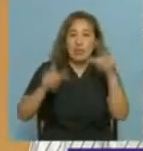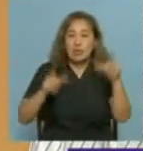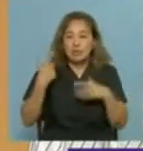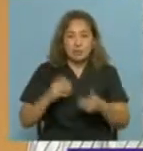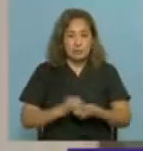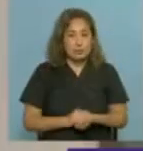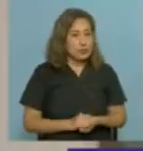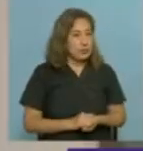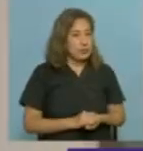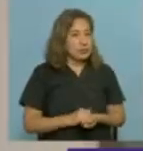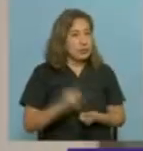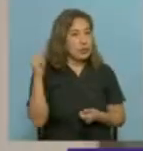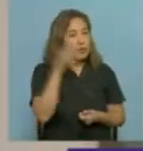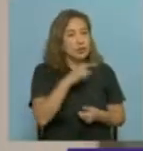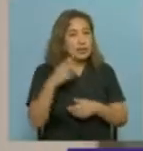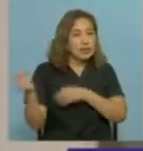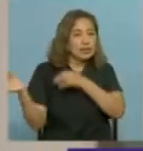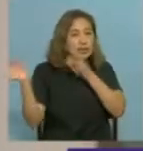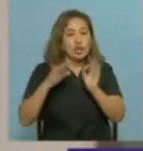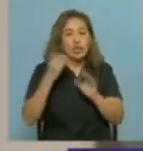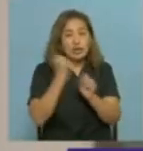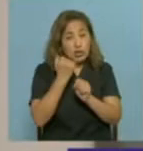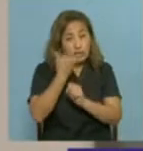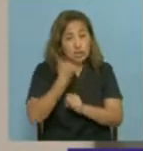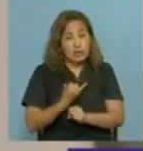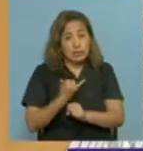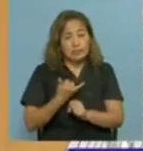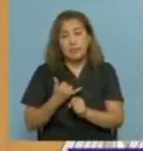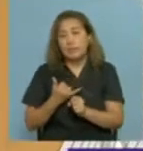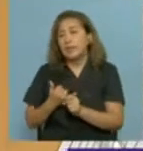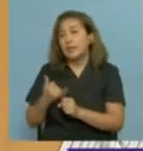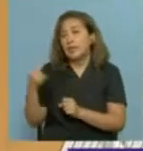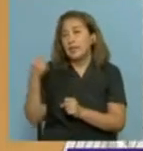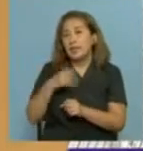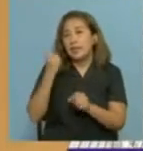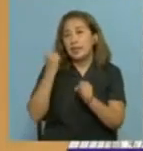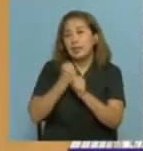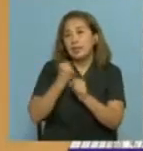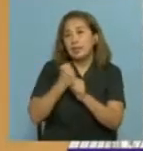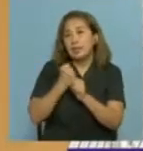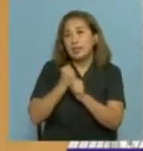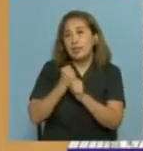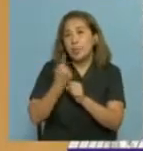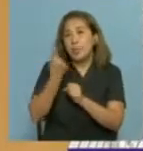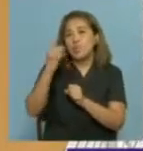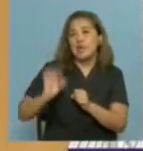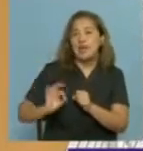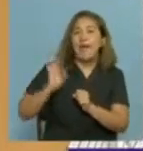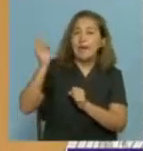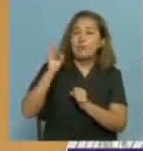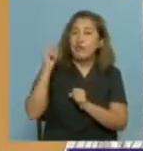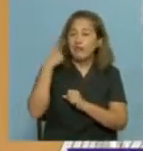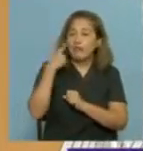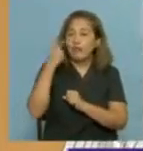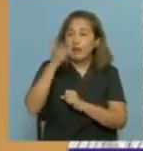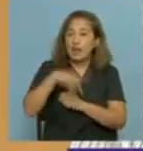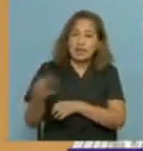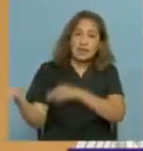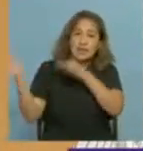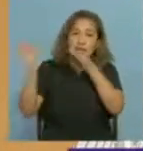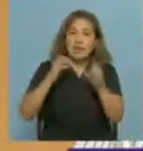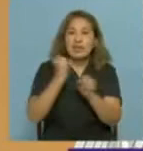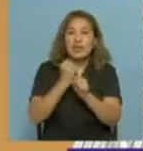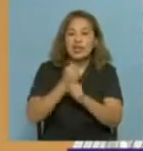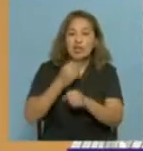la provincia en el caso del tuyo ya has encontrado el trabajo en mi caso yo tengo aproximadamente un año acá en la provincia llegue trabajando